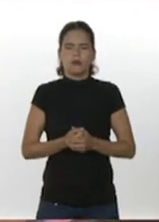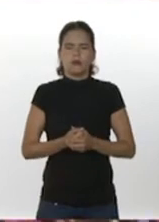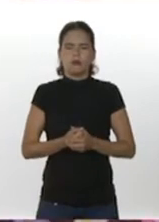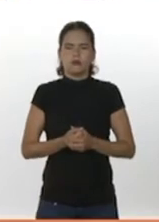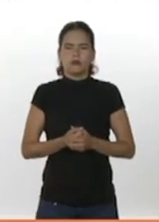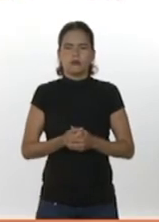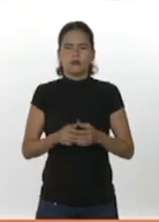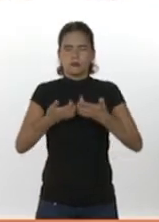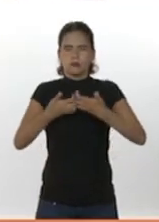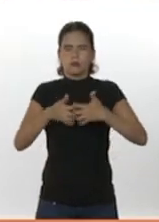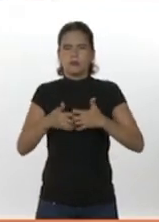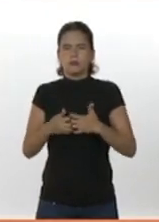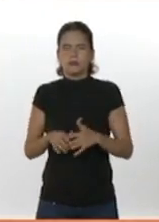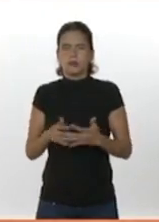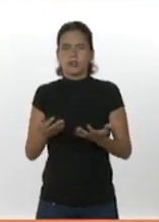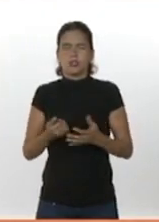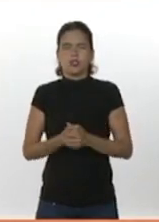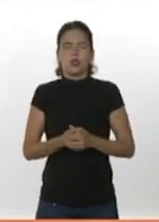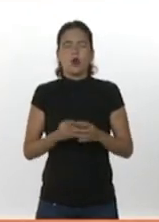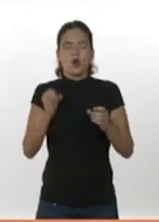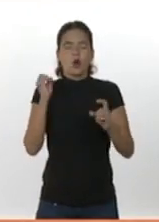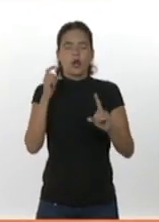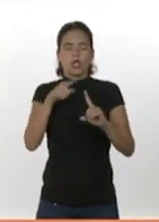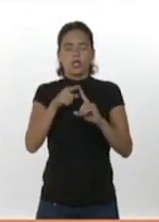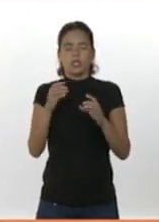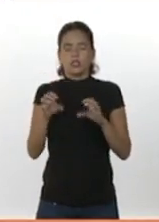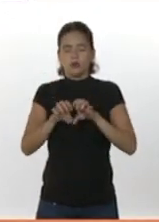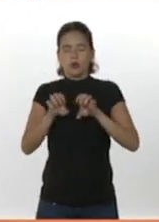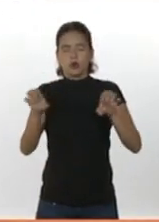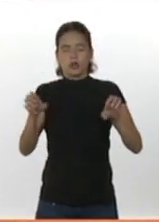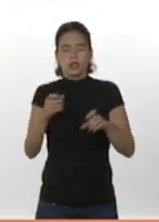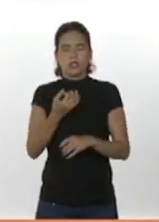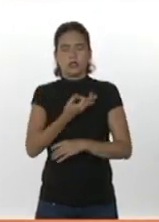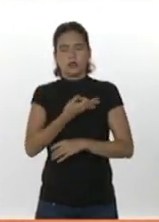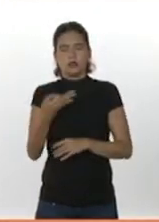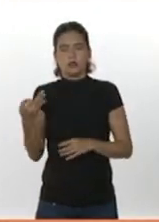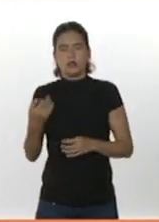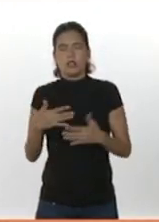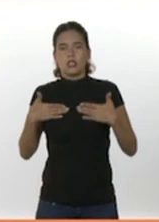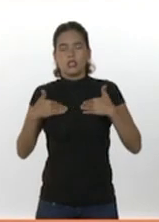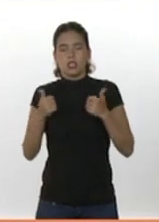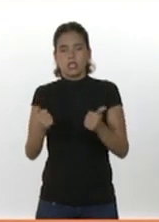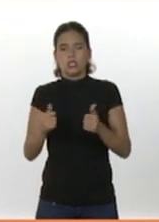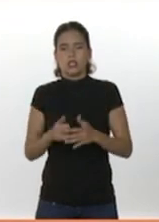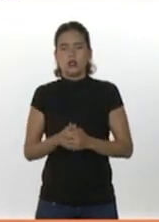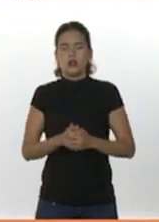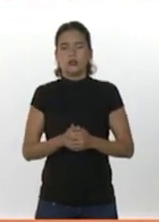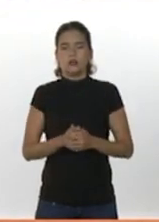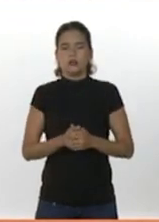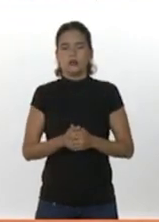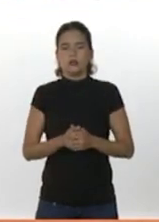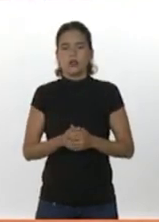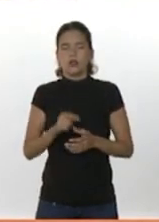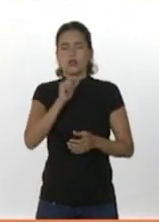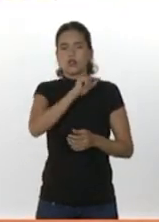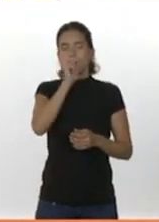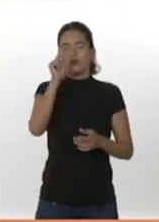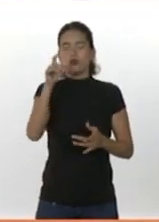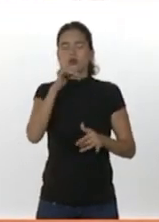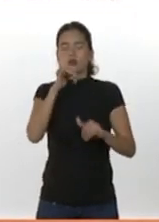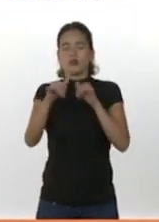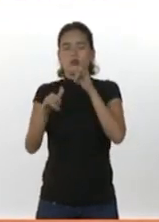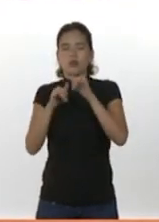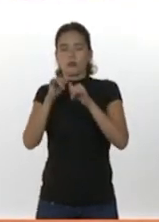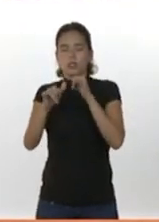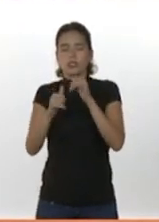industrias, innovaciones, infraestructura, objetivos de educación de calidad, objetivos de salud y bienestar, son puntos informativos